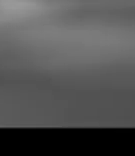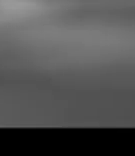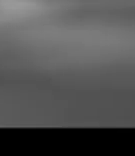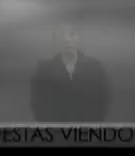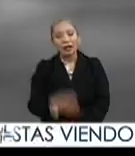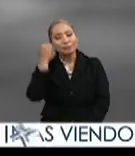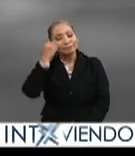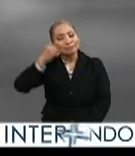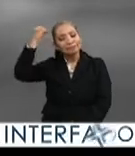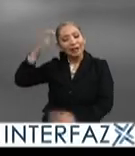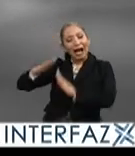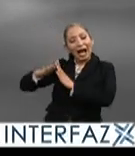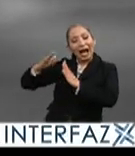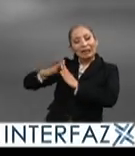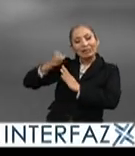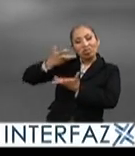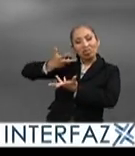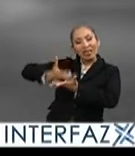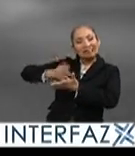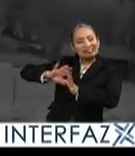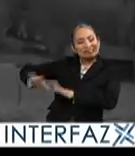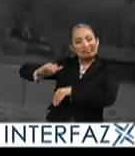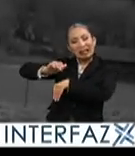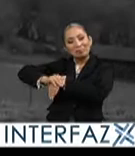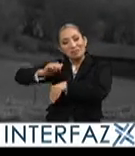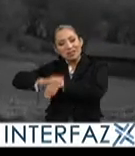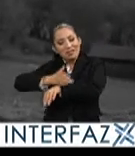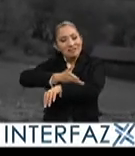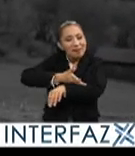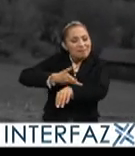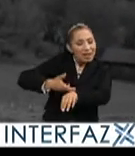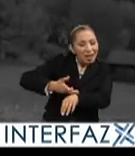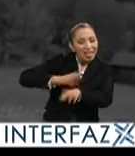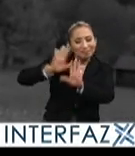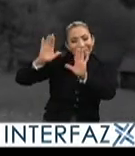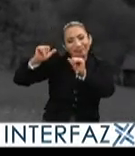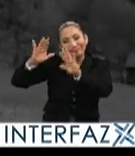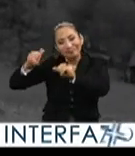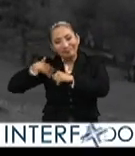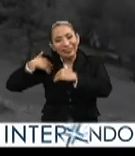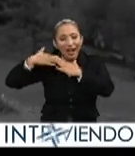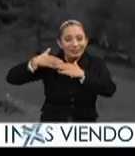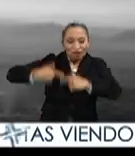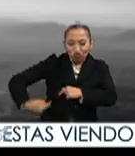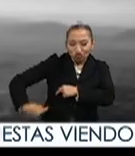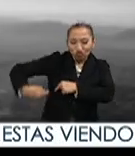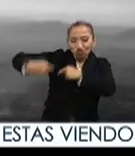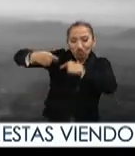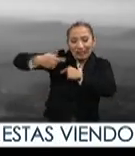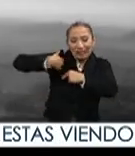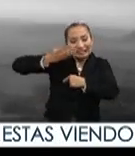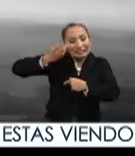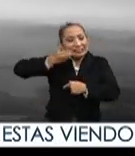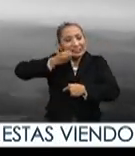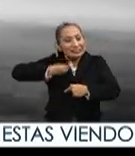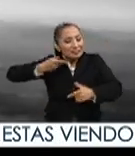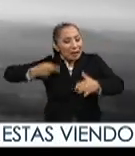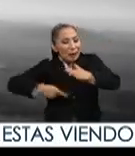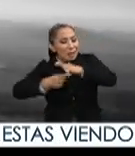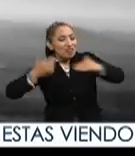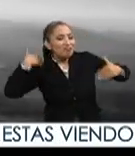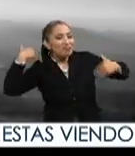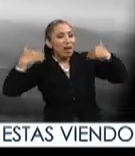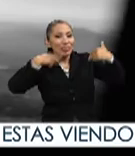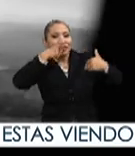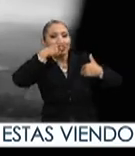Dejar atrás la casa, la zona de confort, los amigos, la familia, despedirnos del hogar en el que crecimos, emprender la aventura y